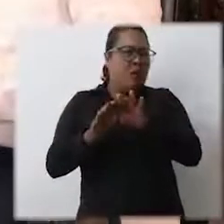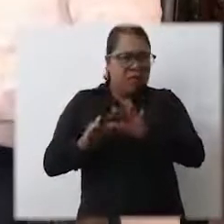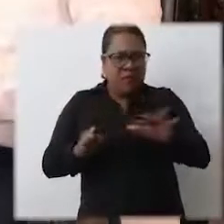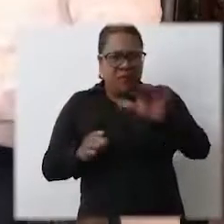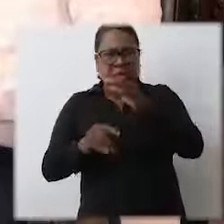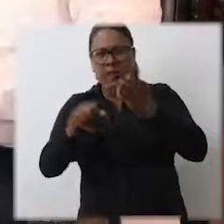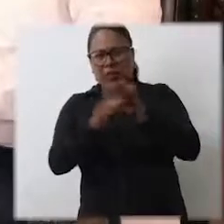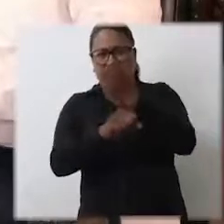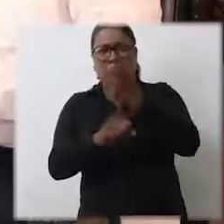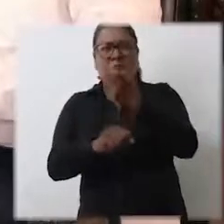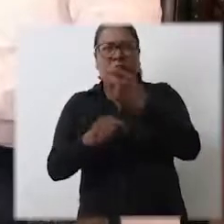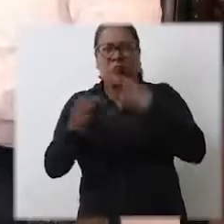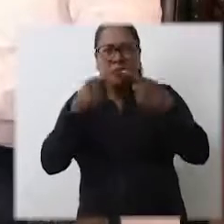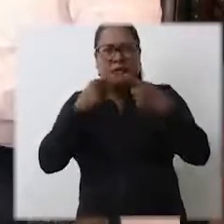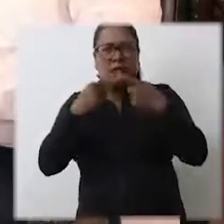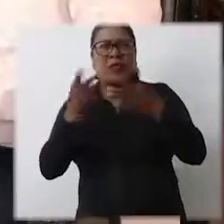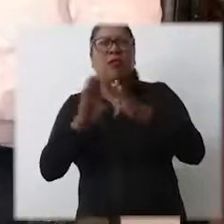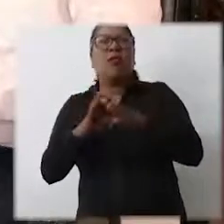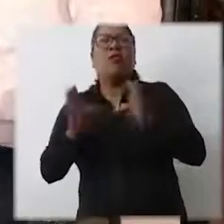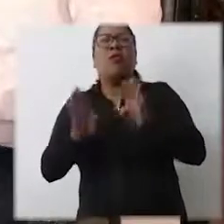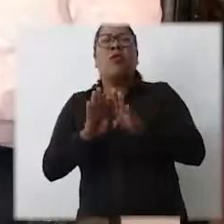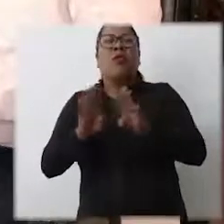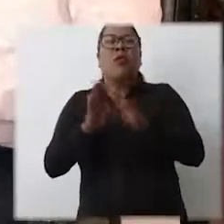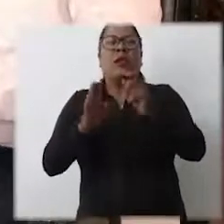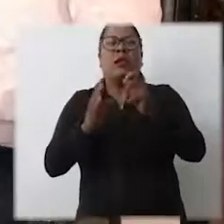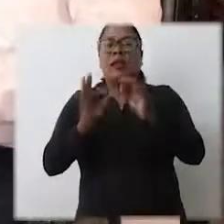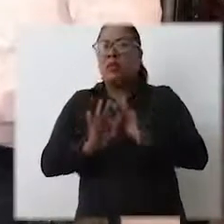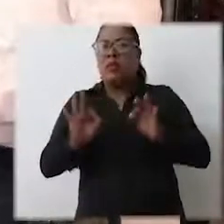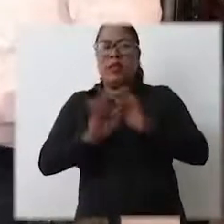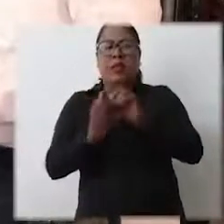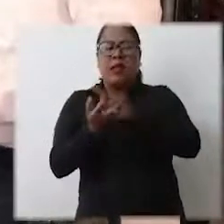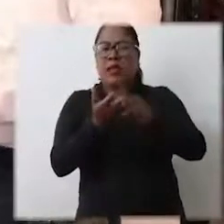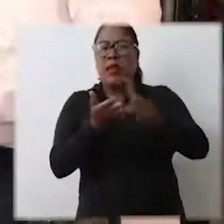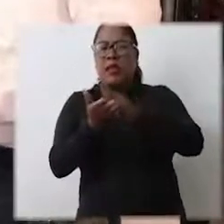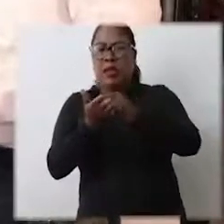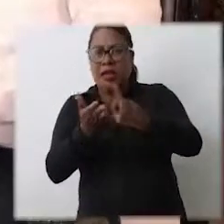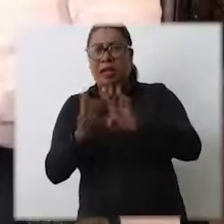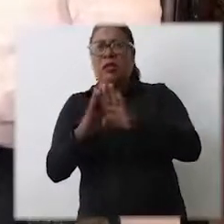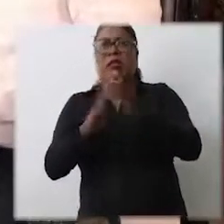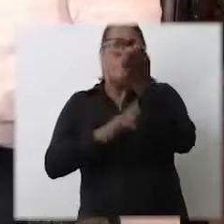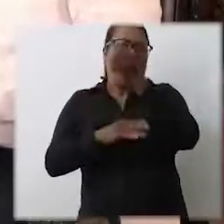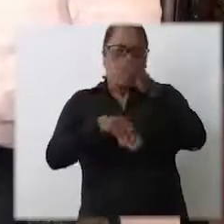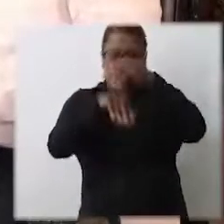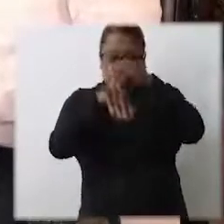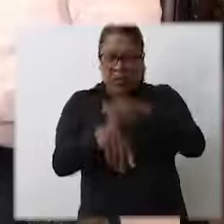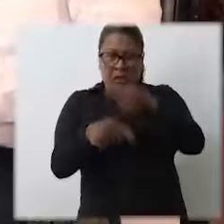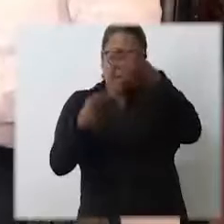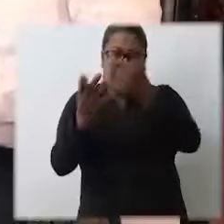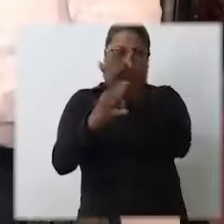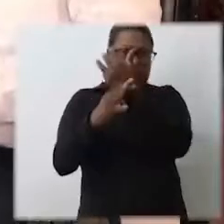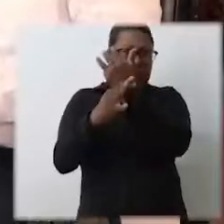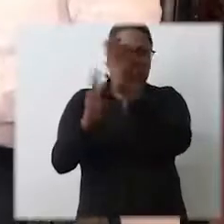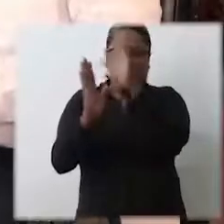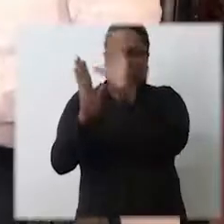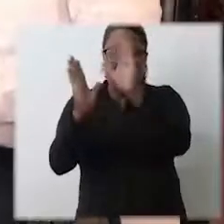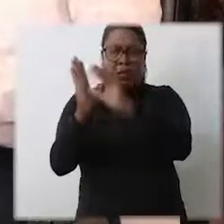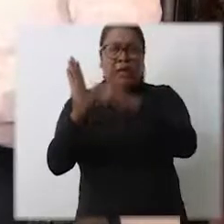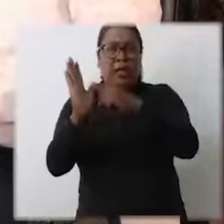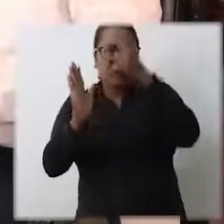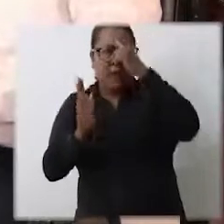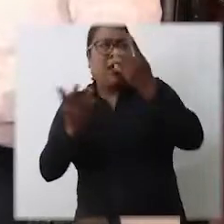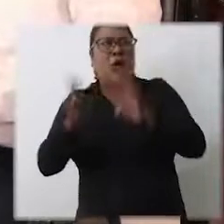equilibrio más idóneo denominado justicia, con la cual todos